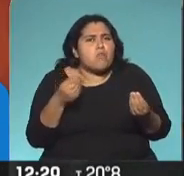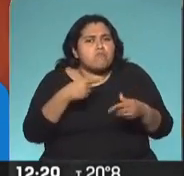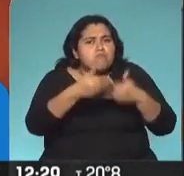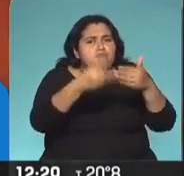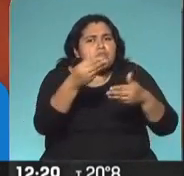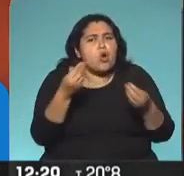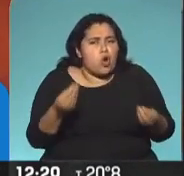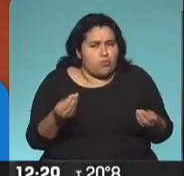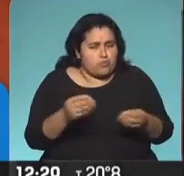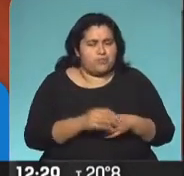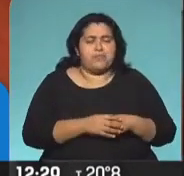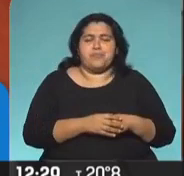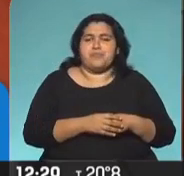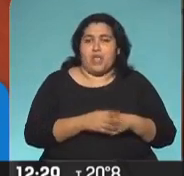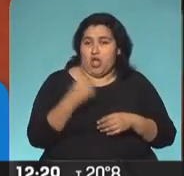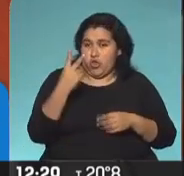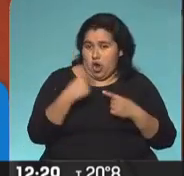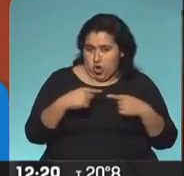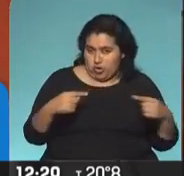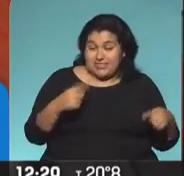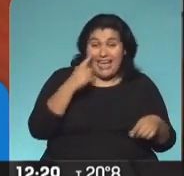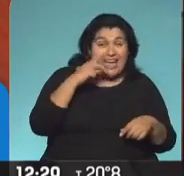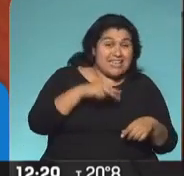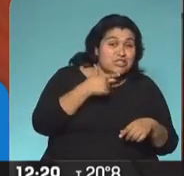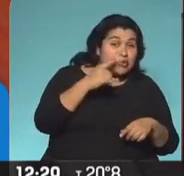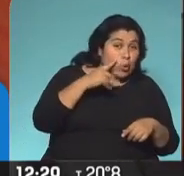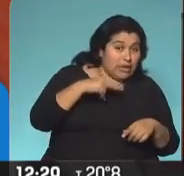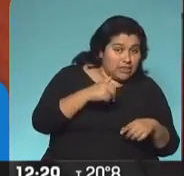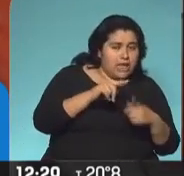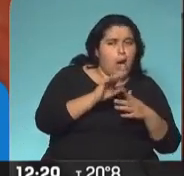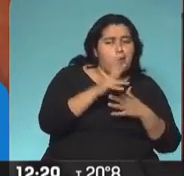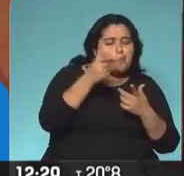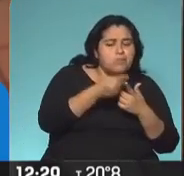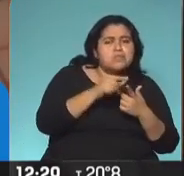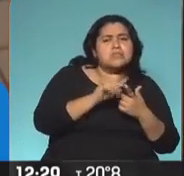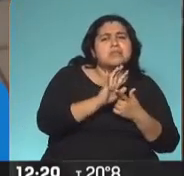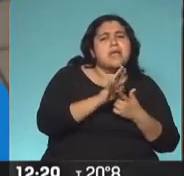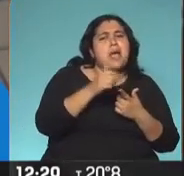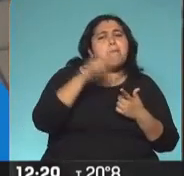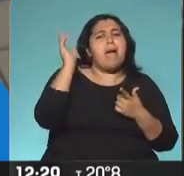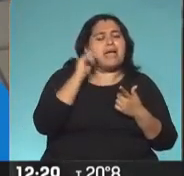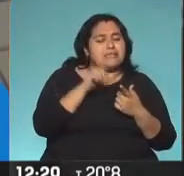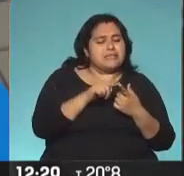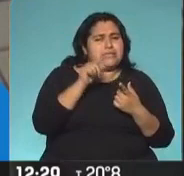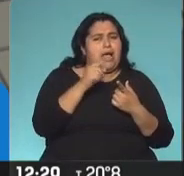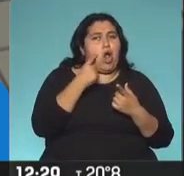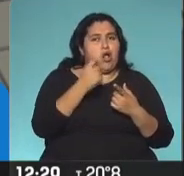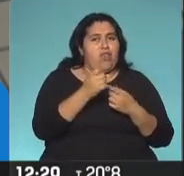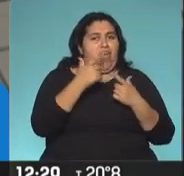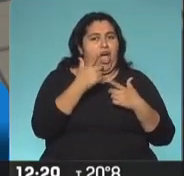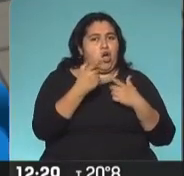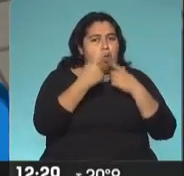dos cosas la insulina es una de las herramientas más capaces de controlar la